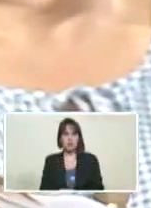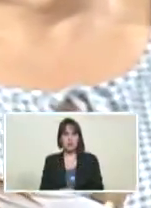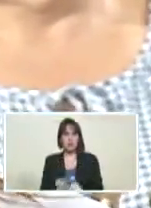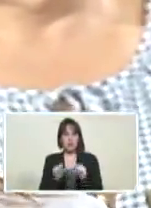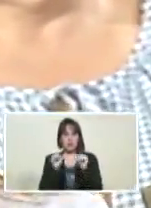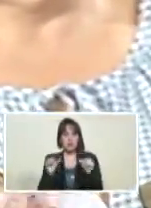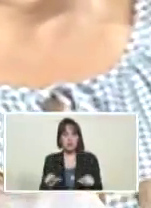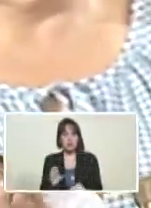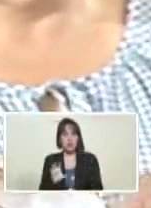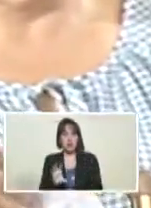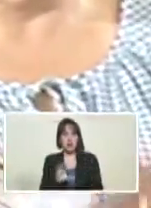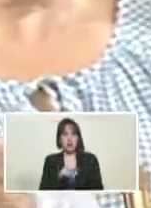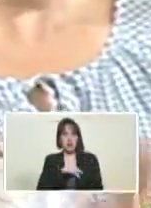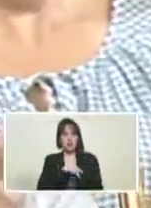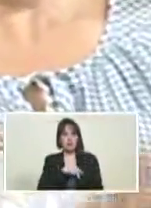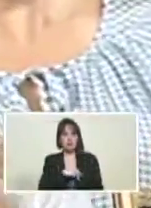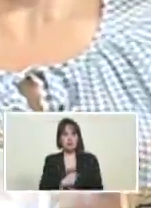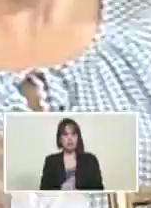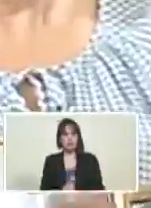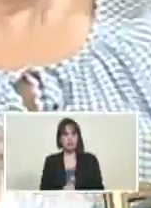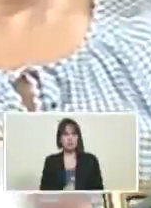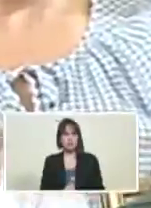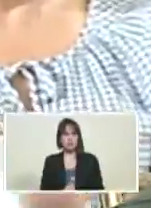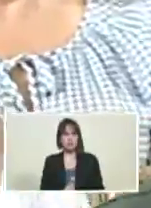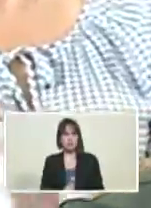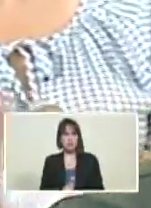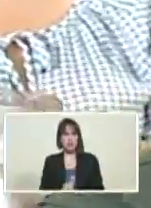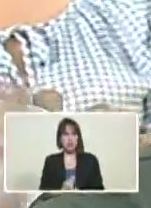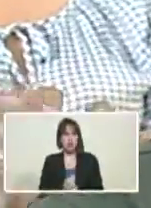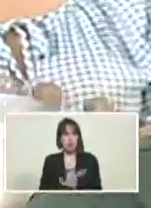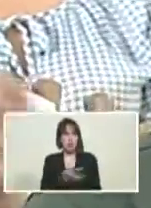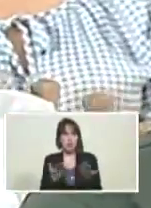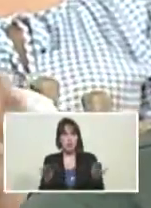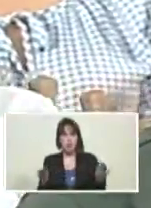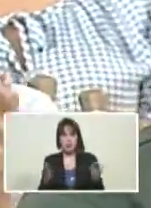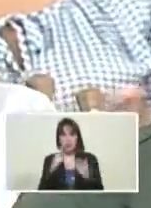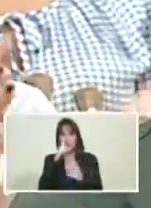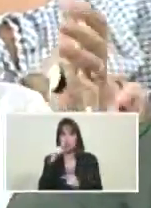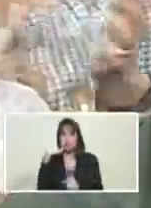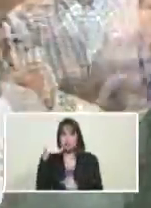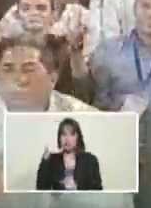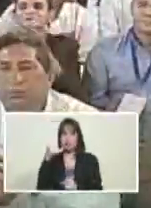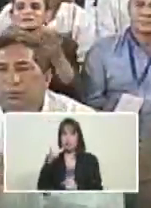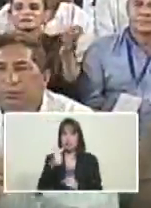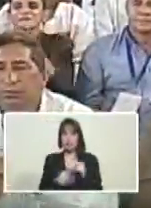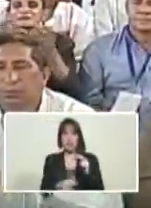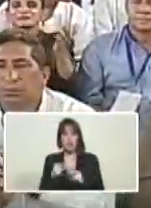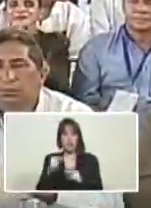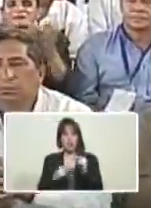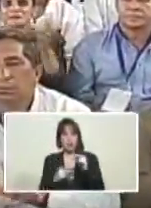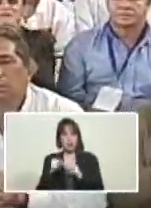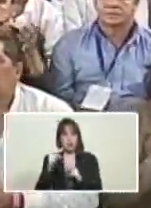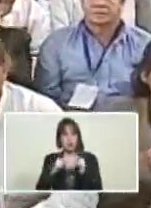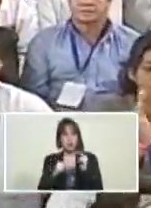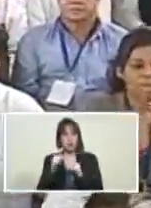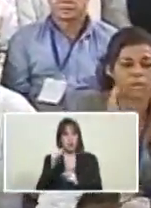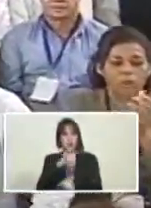Sistema de carné de la patria. Para toda esta larga coyuntura de construcción del socialismo.